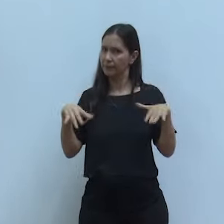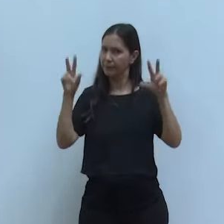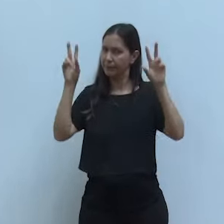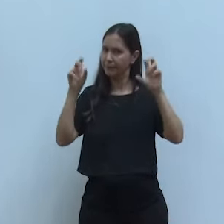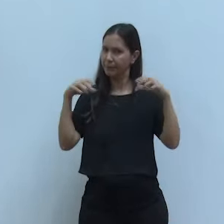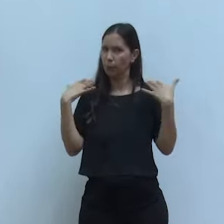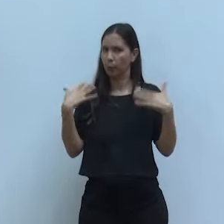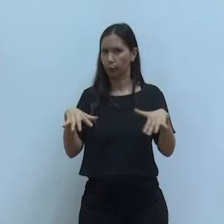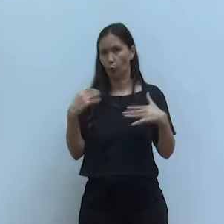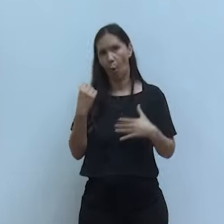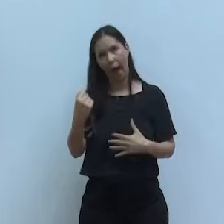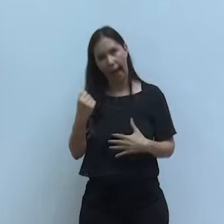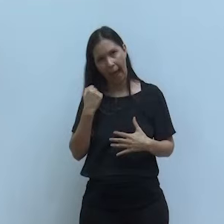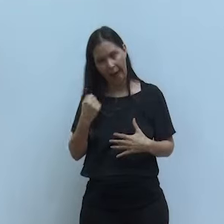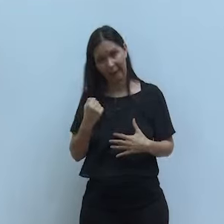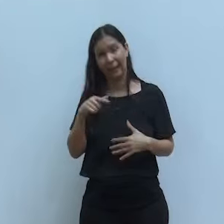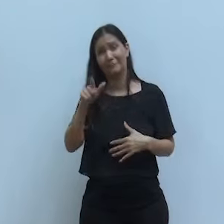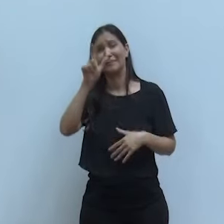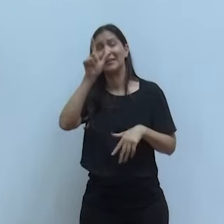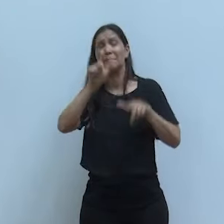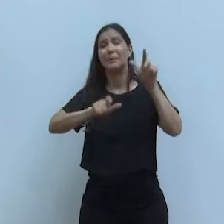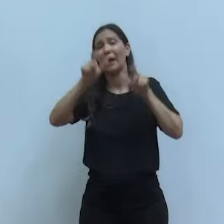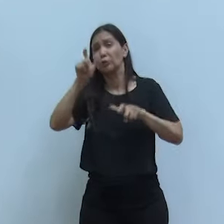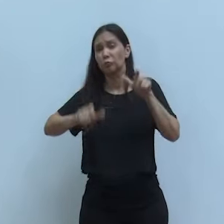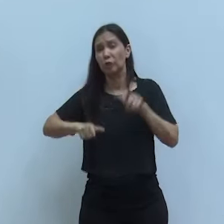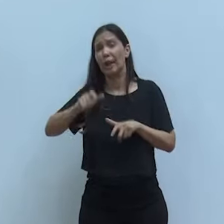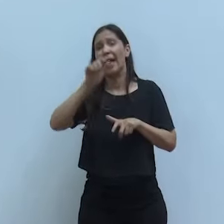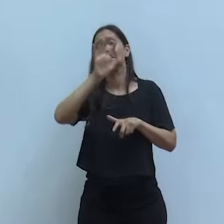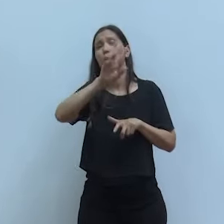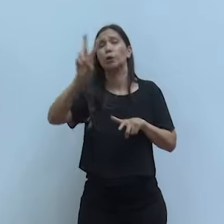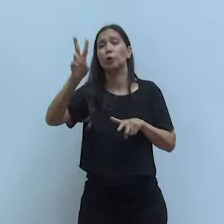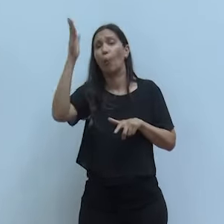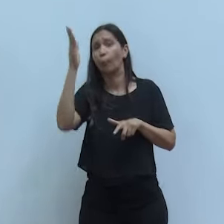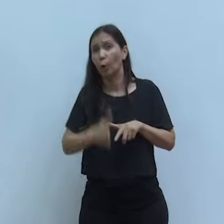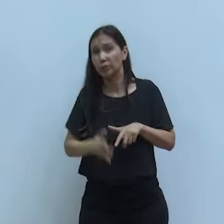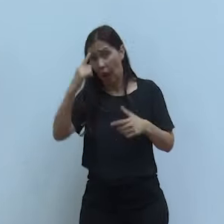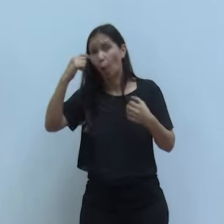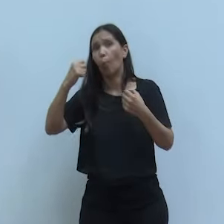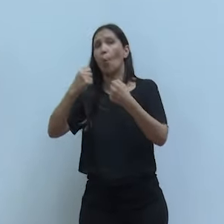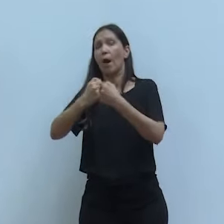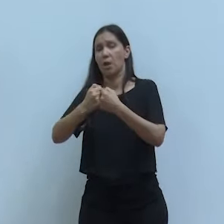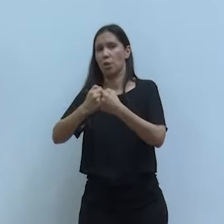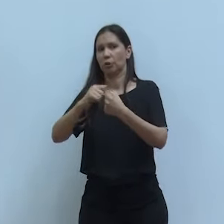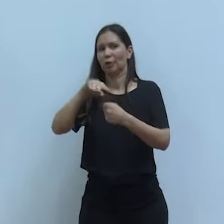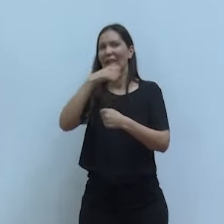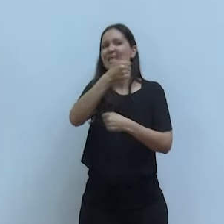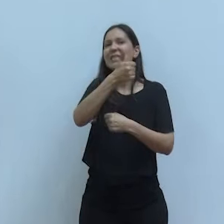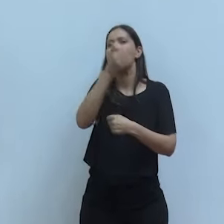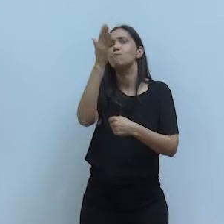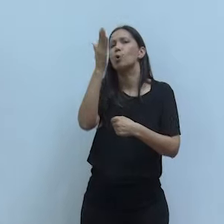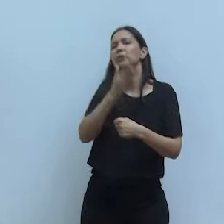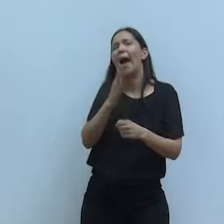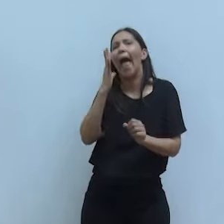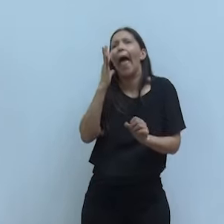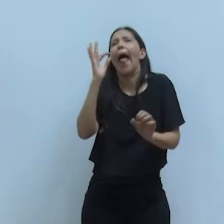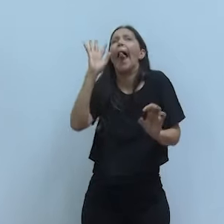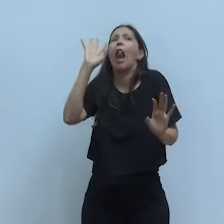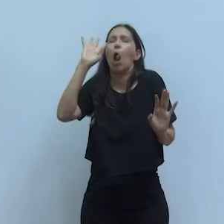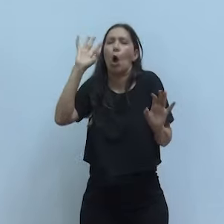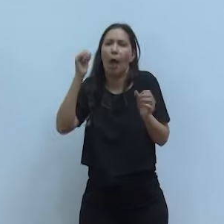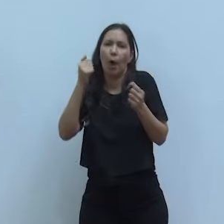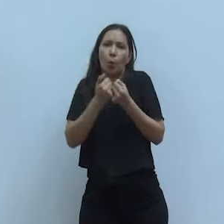esa frase y 6% más dice que está algo de acuerdo muy difícil Igualmente